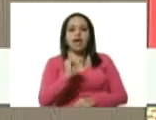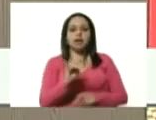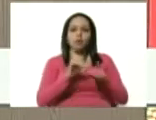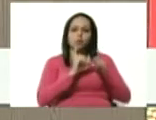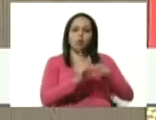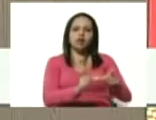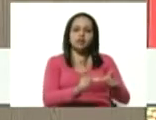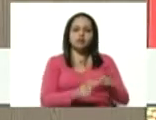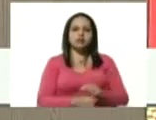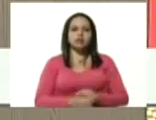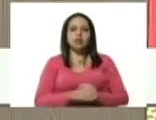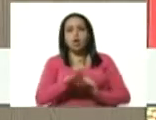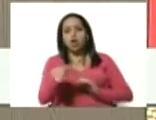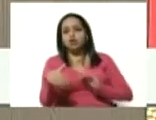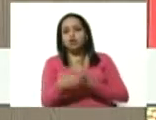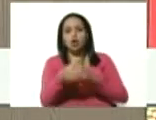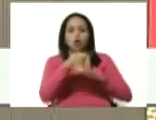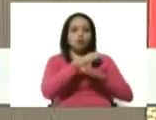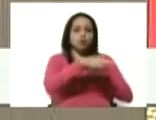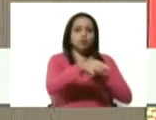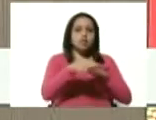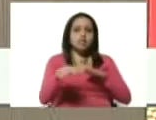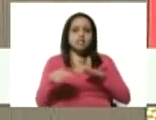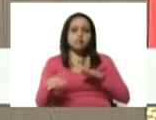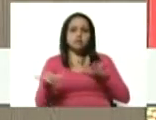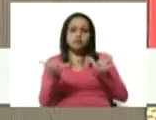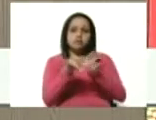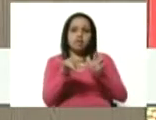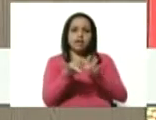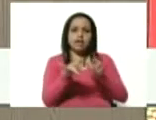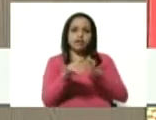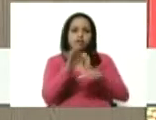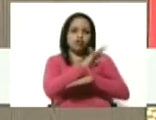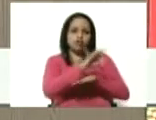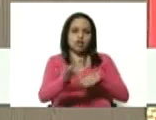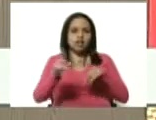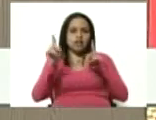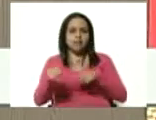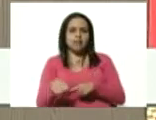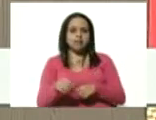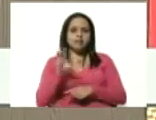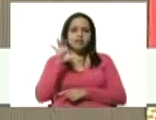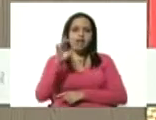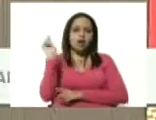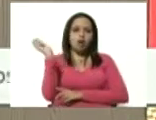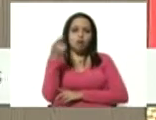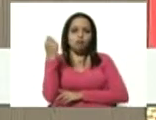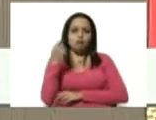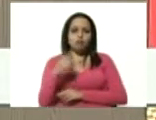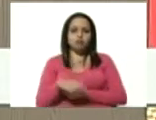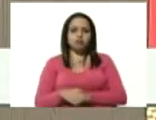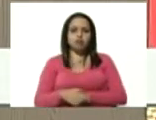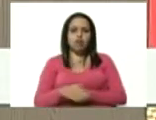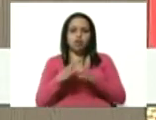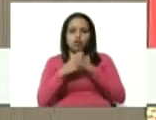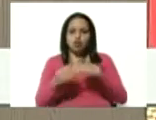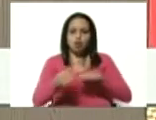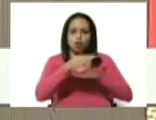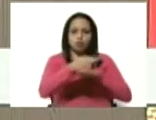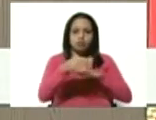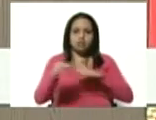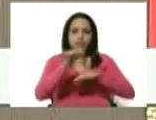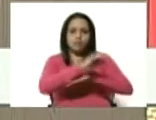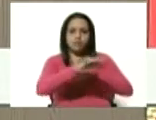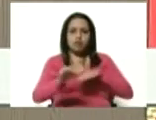cuarentena radical todos los municipios fronterizos, al igual que en el estado Apure, donde todos los municipios fronterizos no